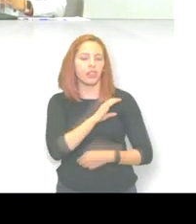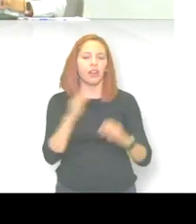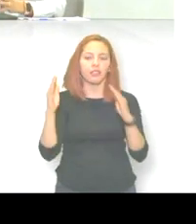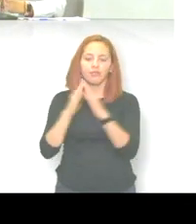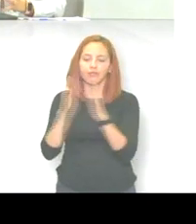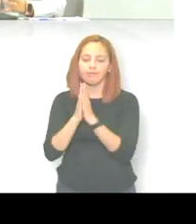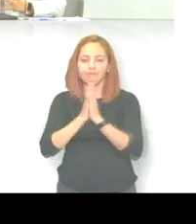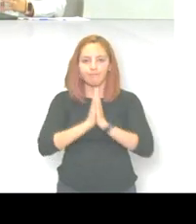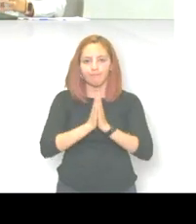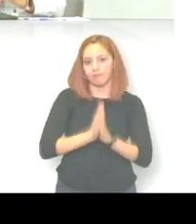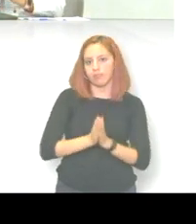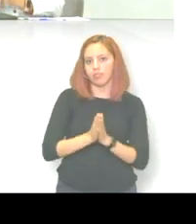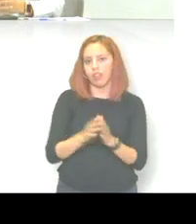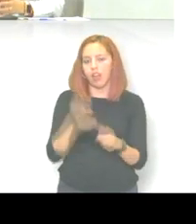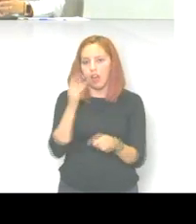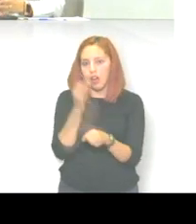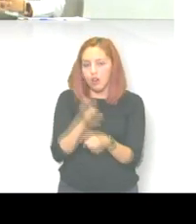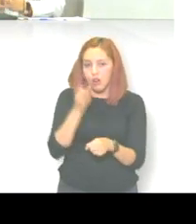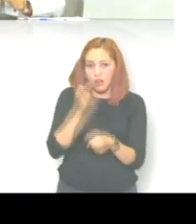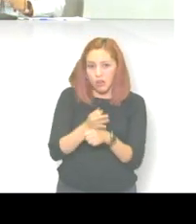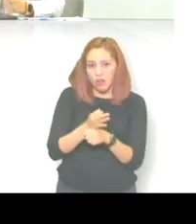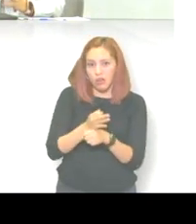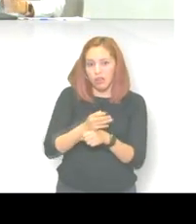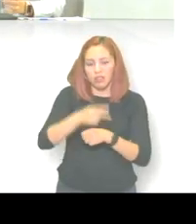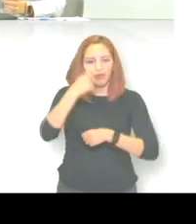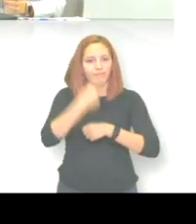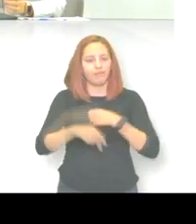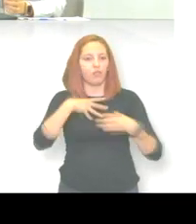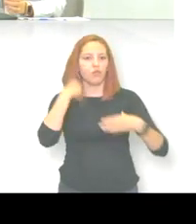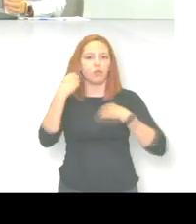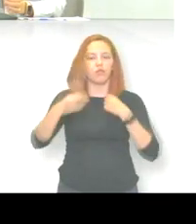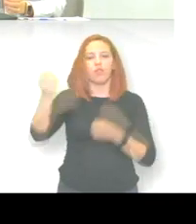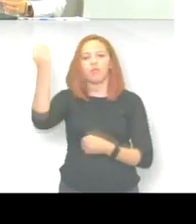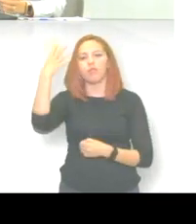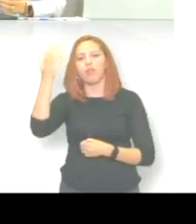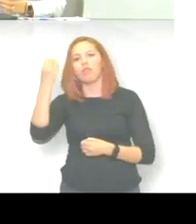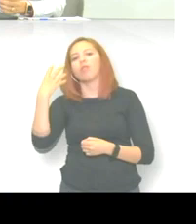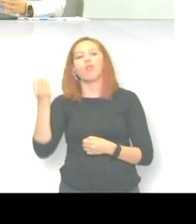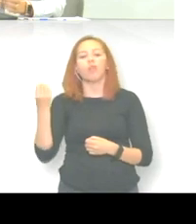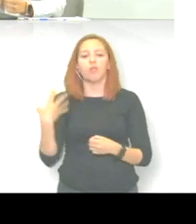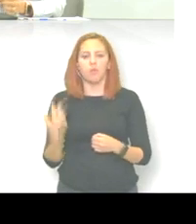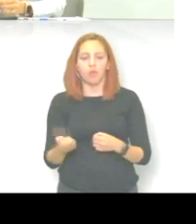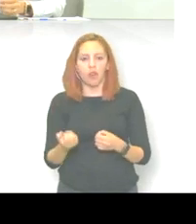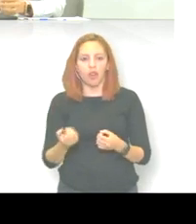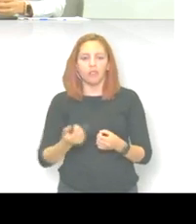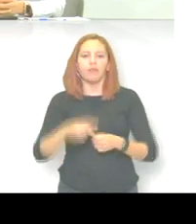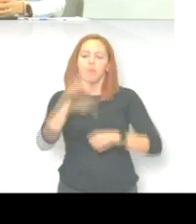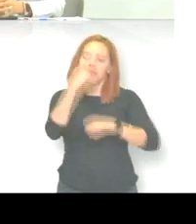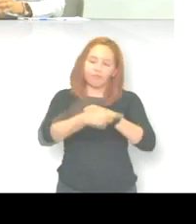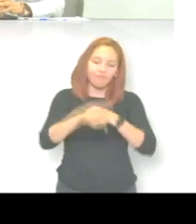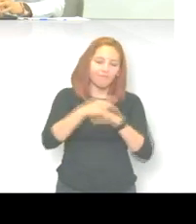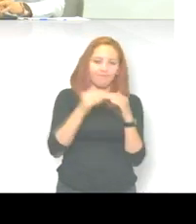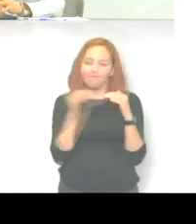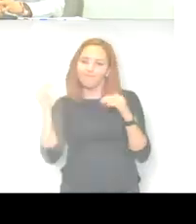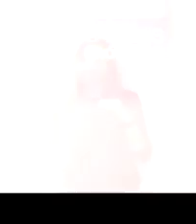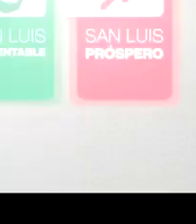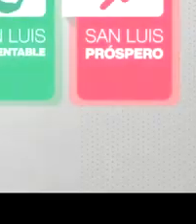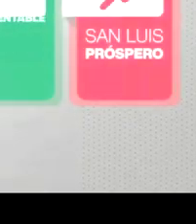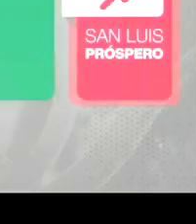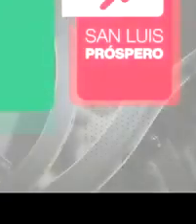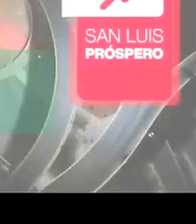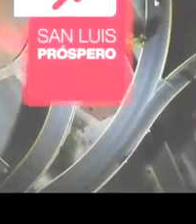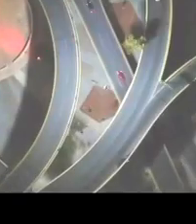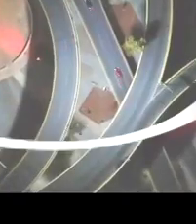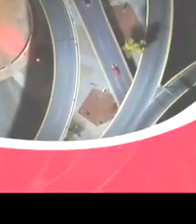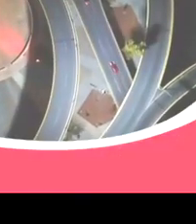da una situación indicativa y lo que nos indica es todas estas actividades, alto riesgo de contagio.